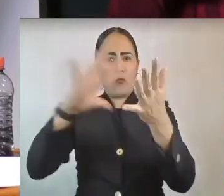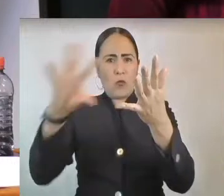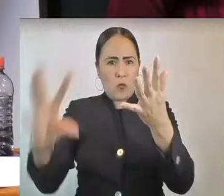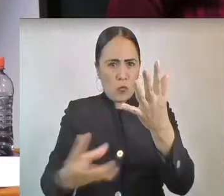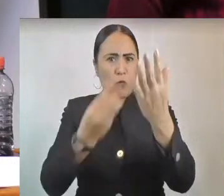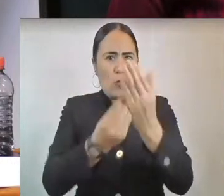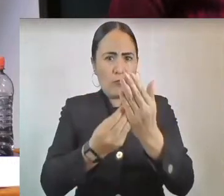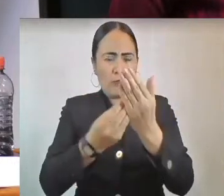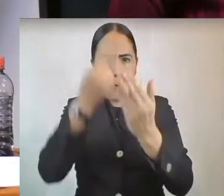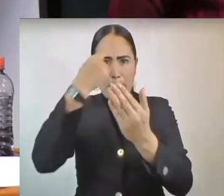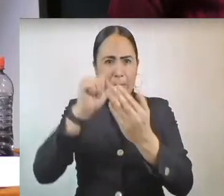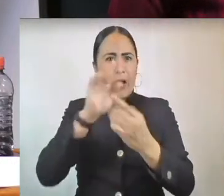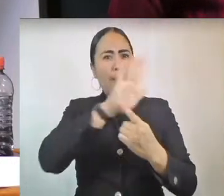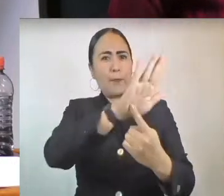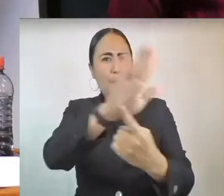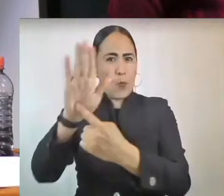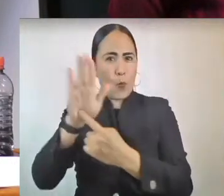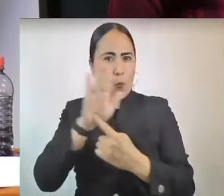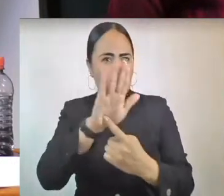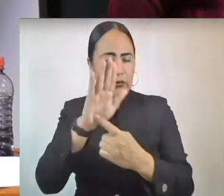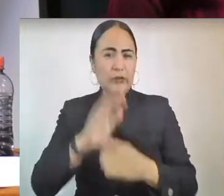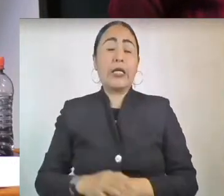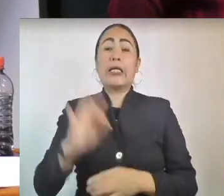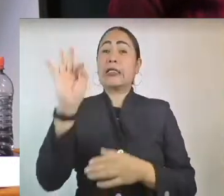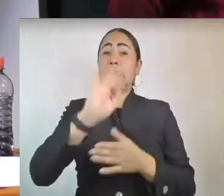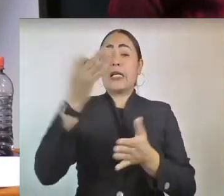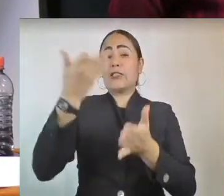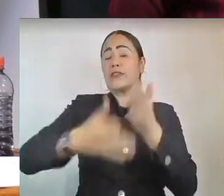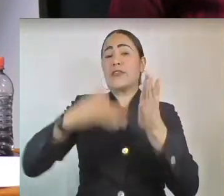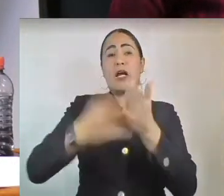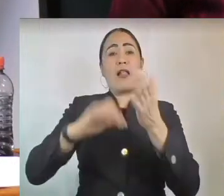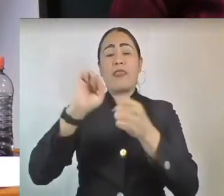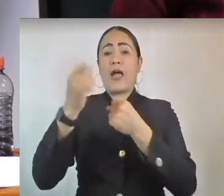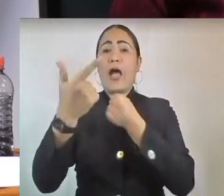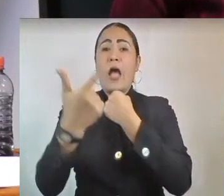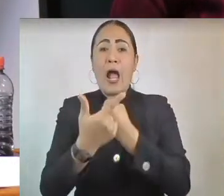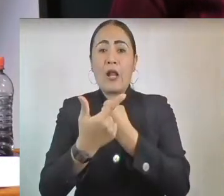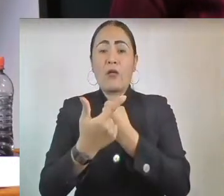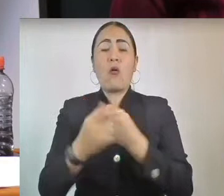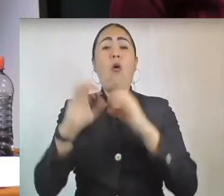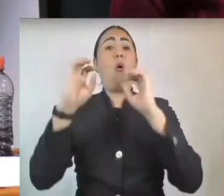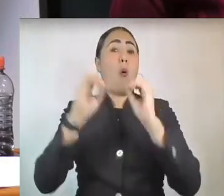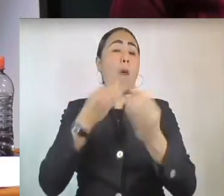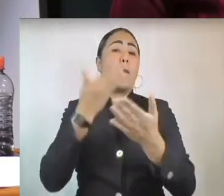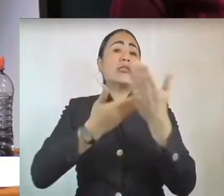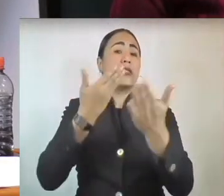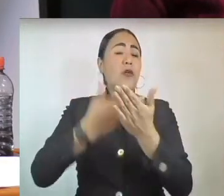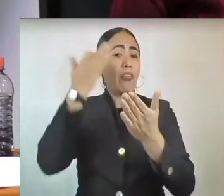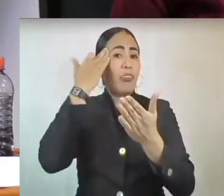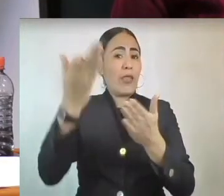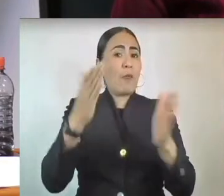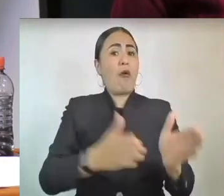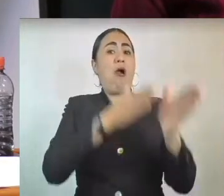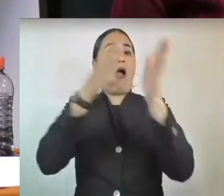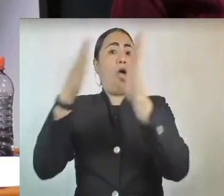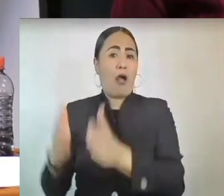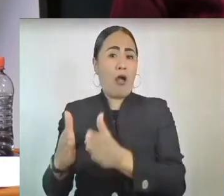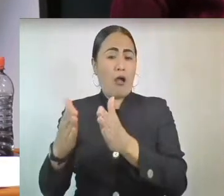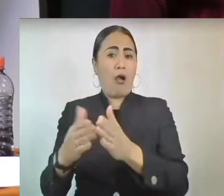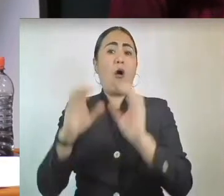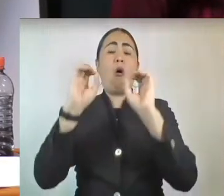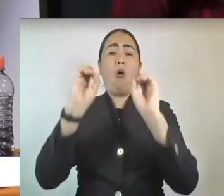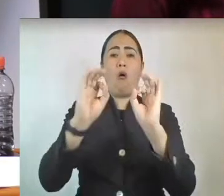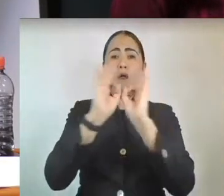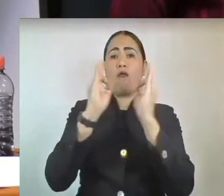Ante la falta de algún documento referido o su presentación fuera de tiempo y o forma distinta al